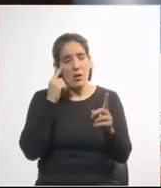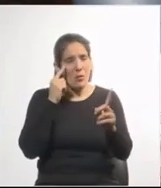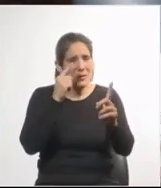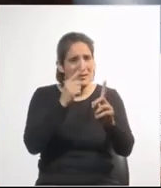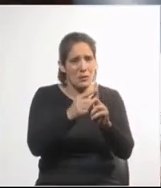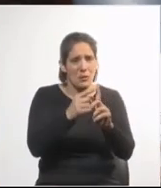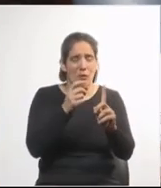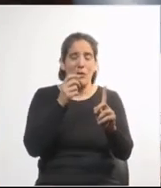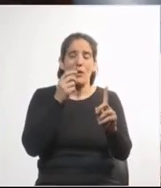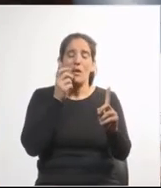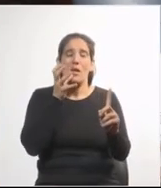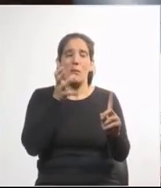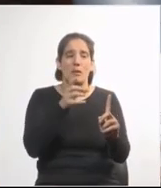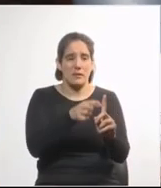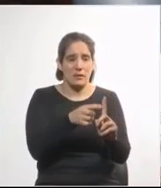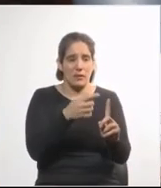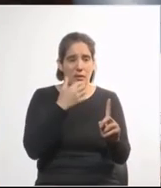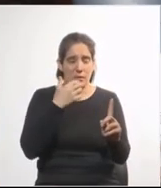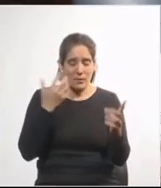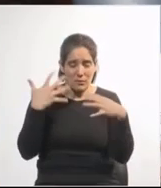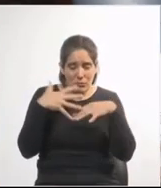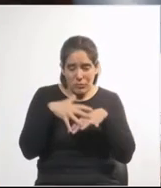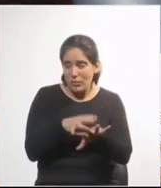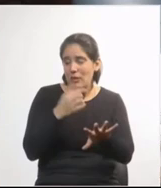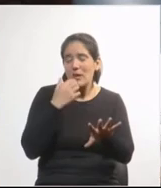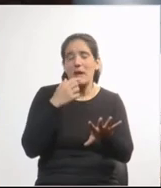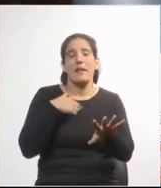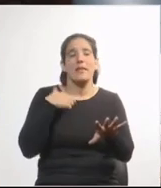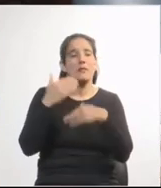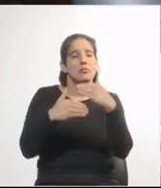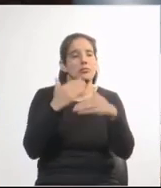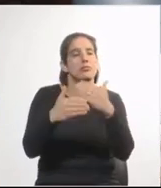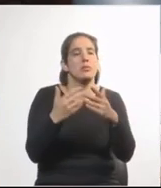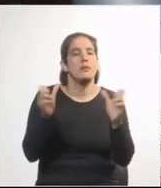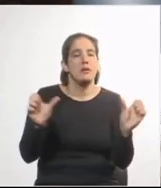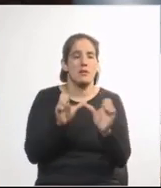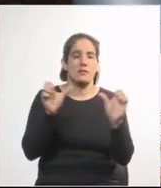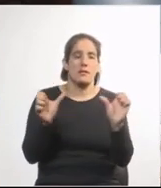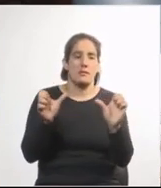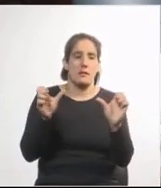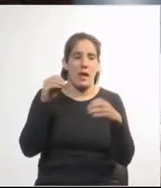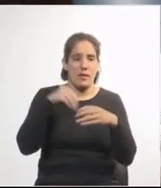de las políticas, debe ser parte de su elaboración y ejecución.